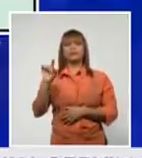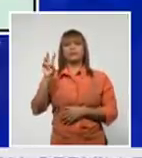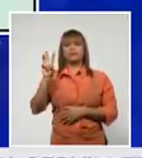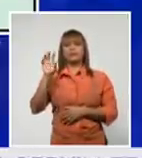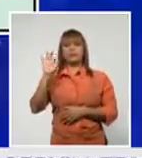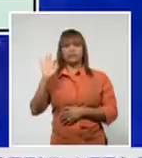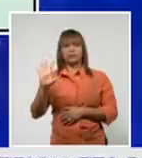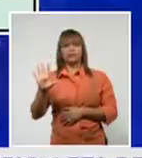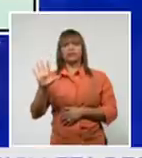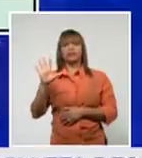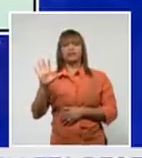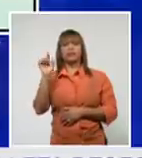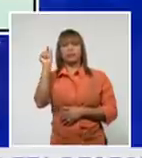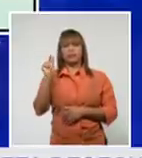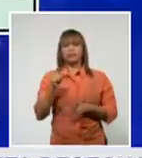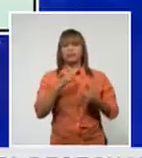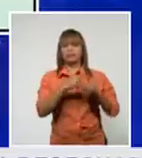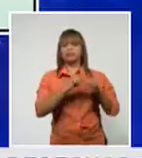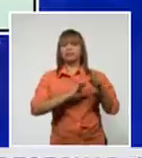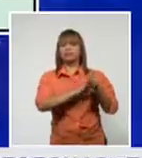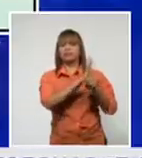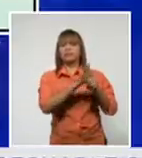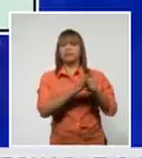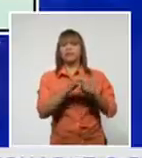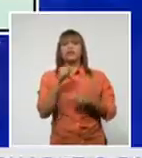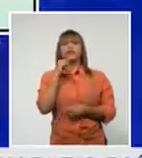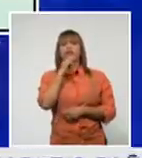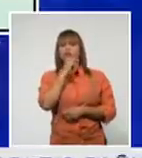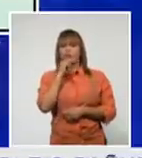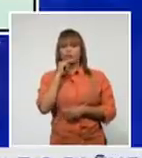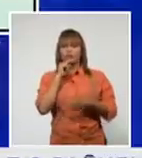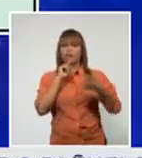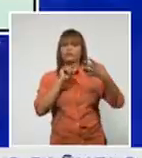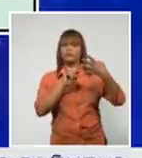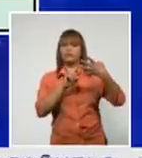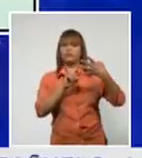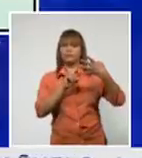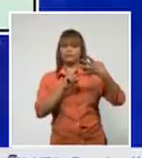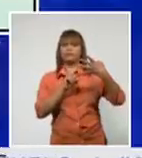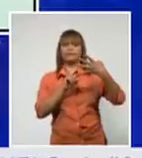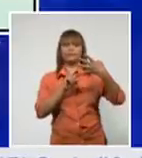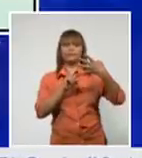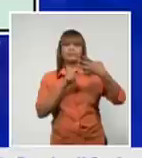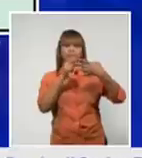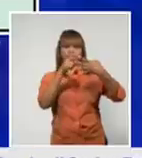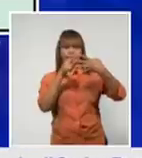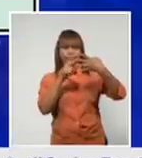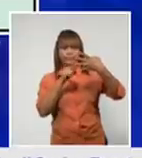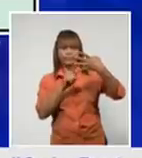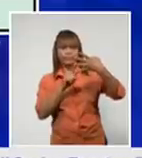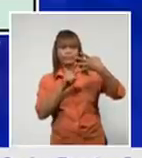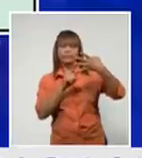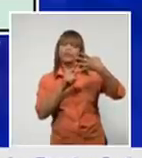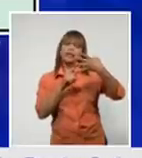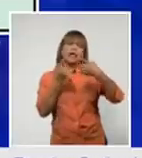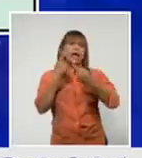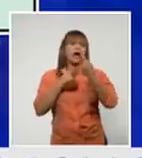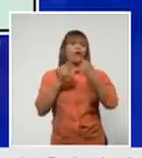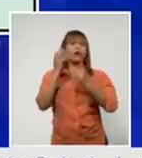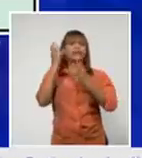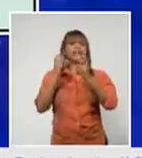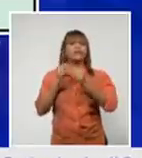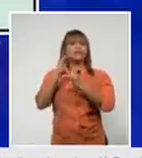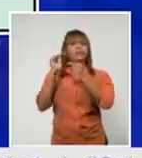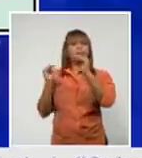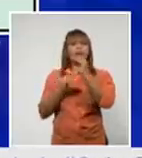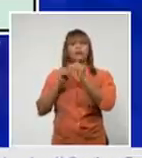4.816.935 casos confirmados, y Rusia, que se mantiene en el cuarto lugar, aunque con una cifra inferior,